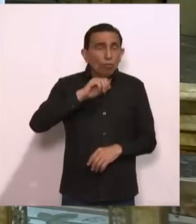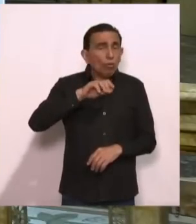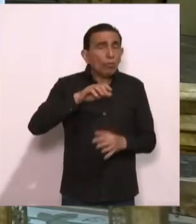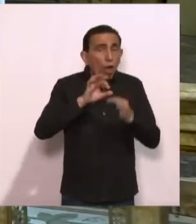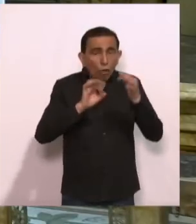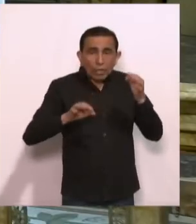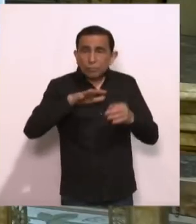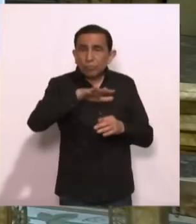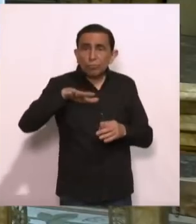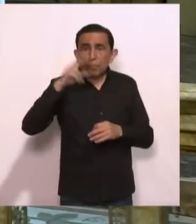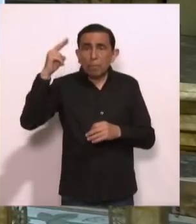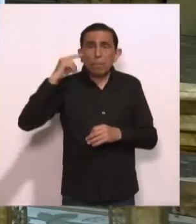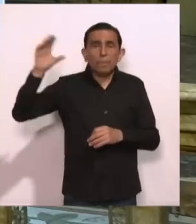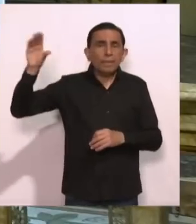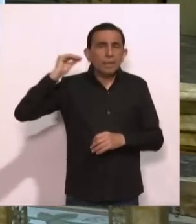pueblo.